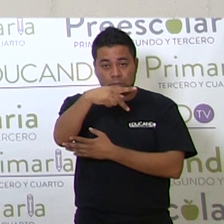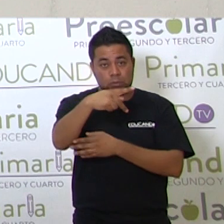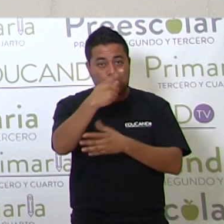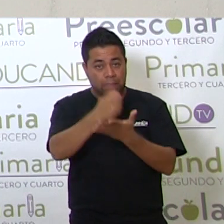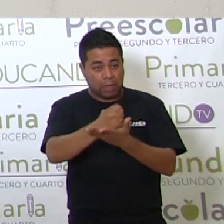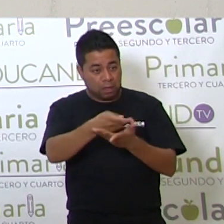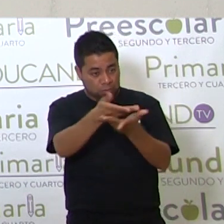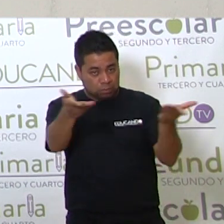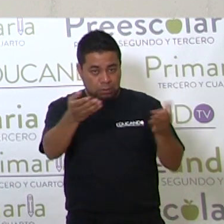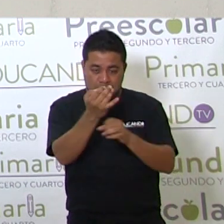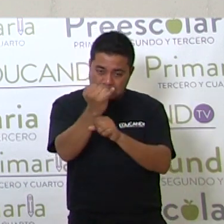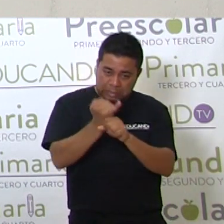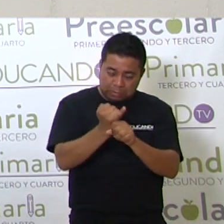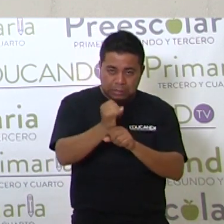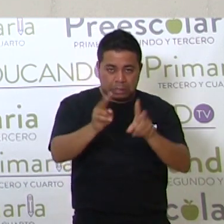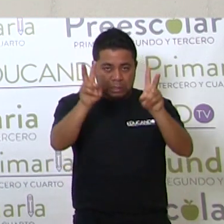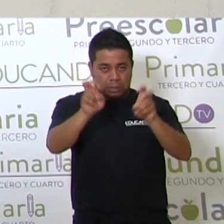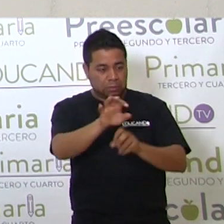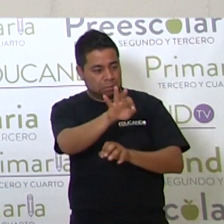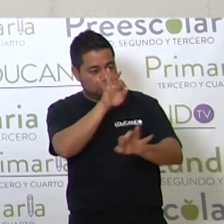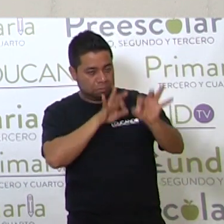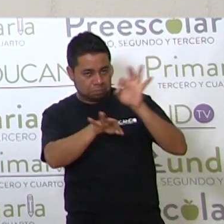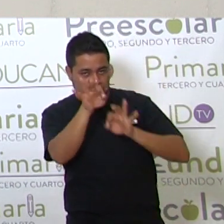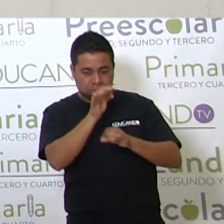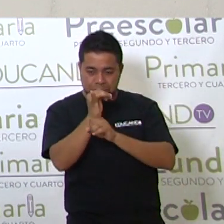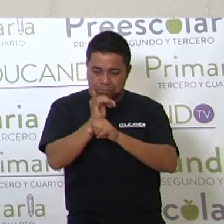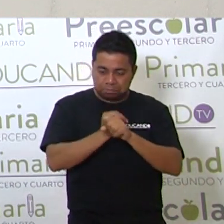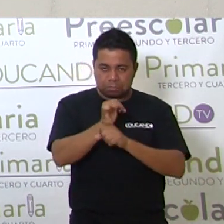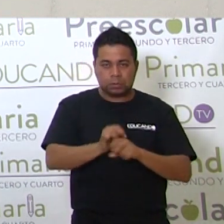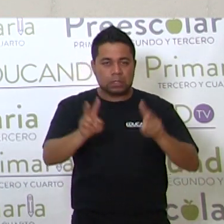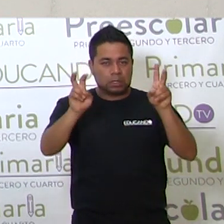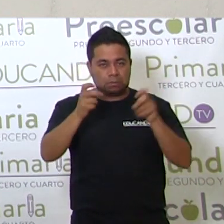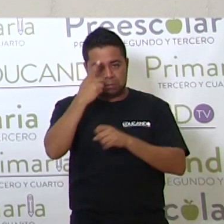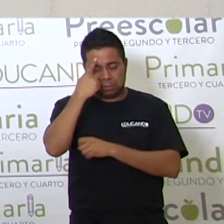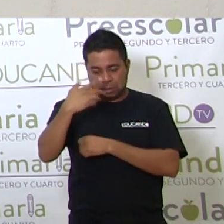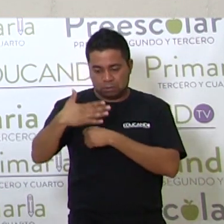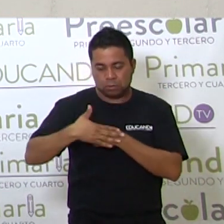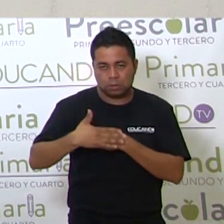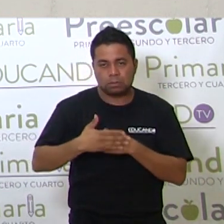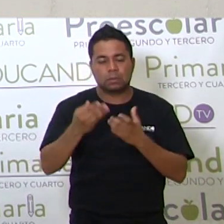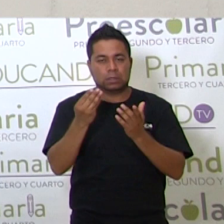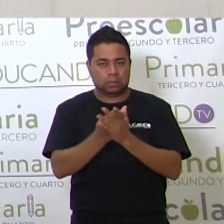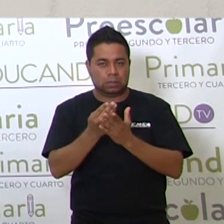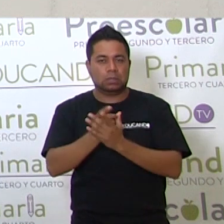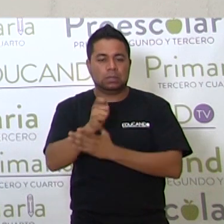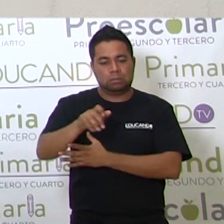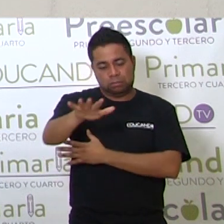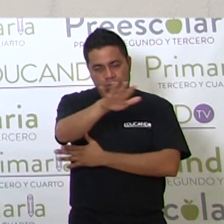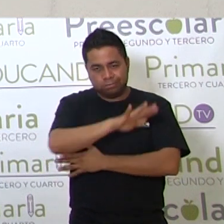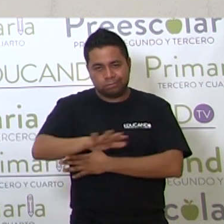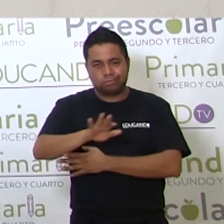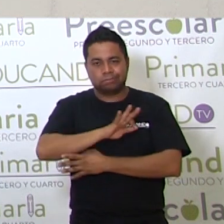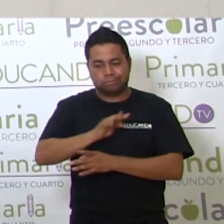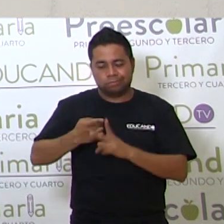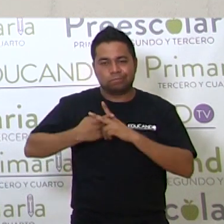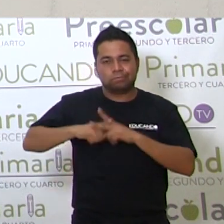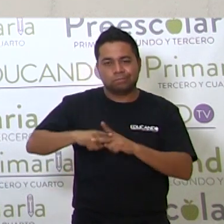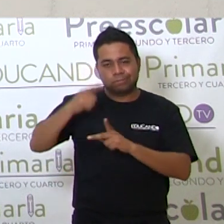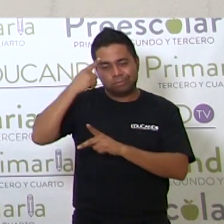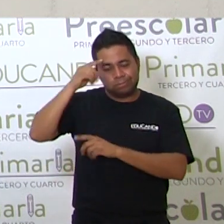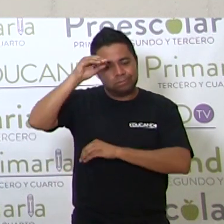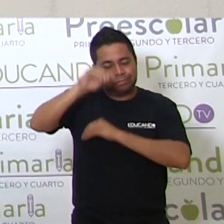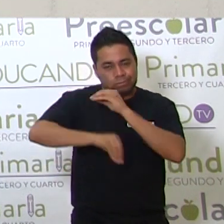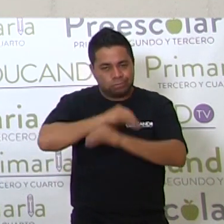investiguen un tema, eligen e investigan un tema para que en la próxima sesión ustedes ya puedan empezar a elaborar